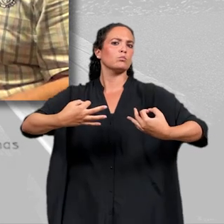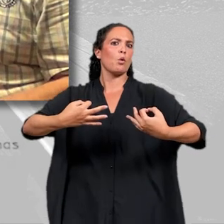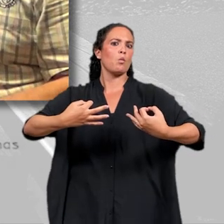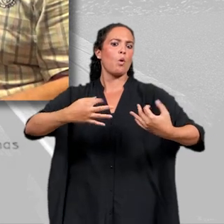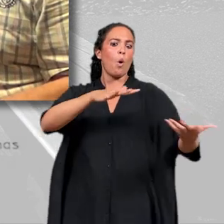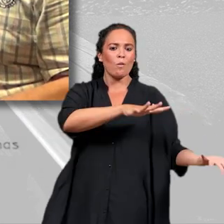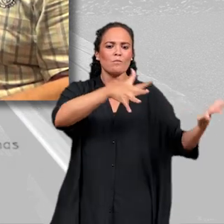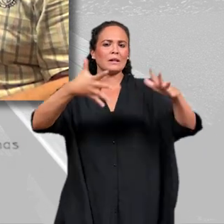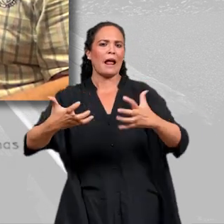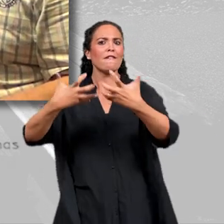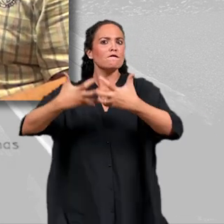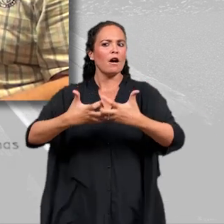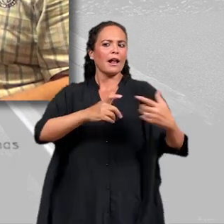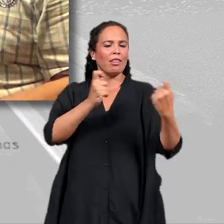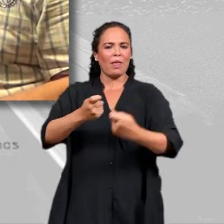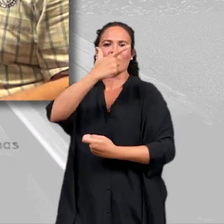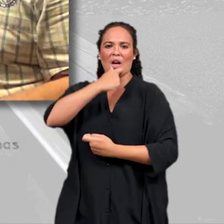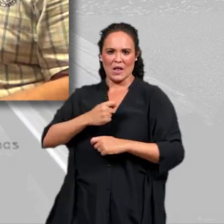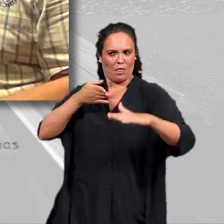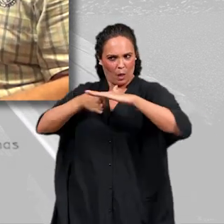vayas a implantar, la fábrica que vayas a poner.